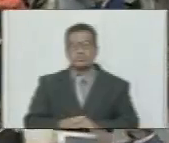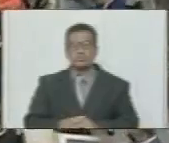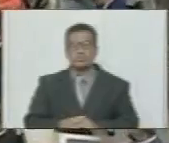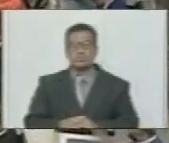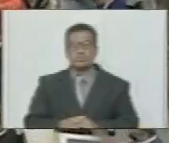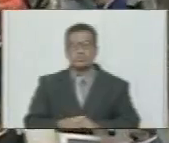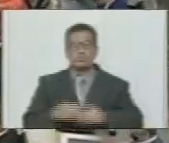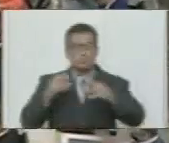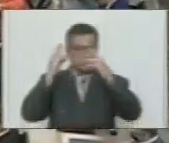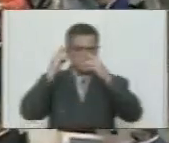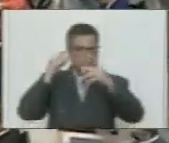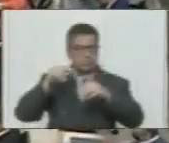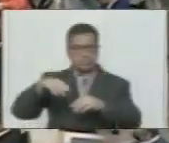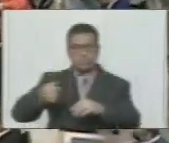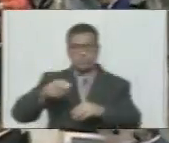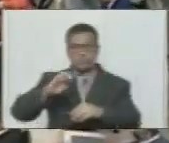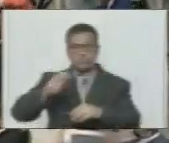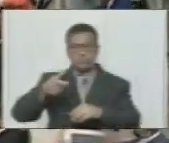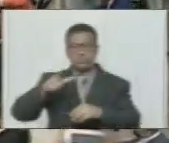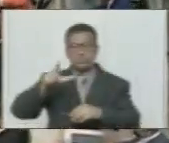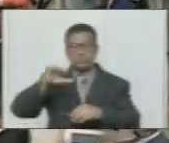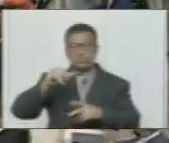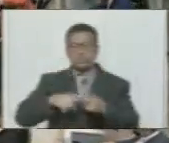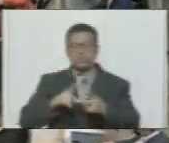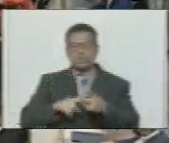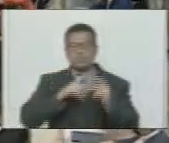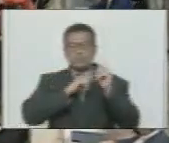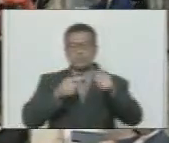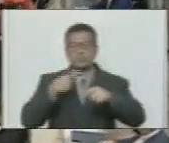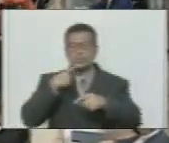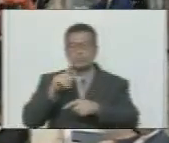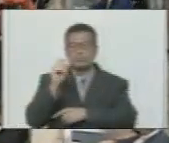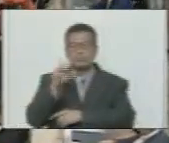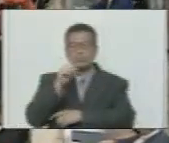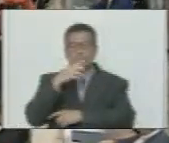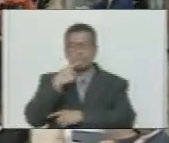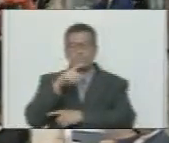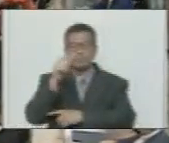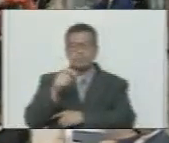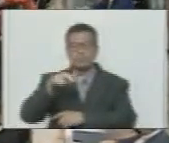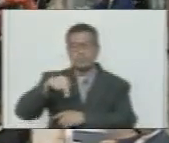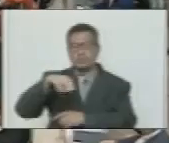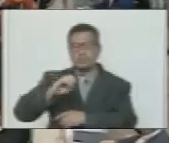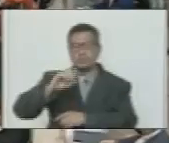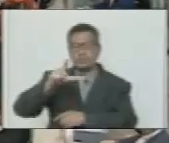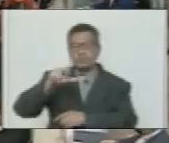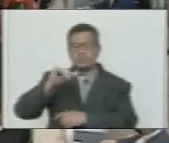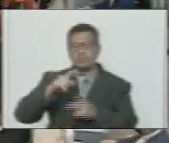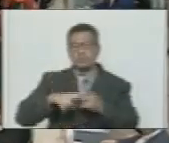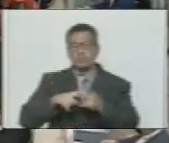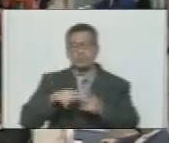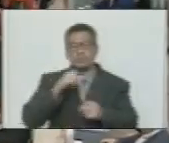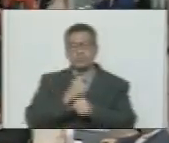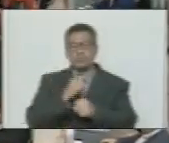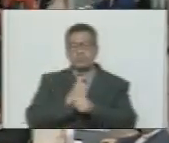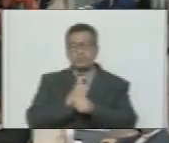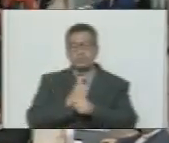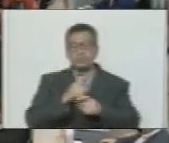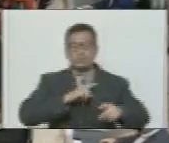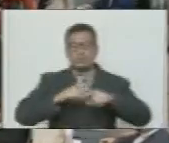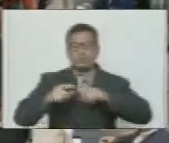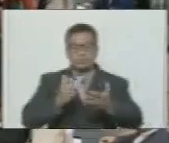Juan Arias, como embajador ante la República Argelina Democrática y Popular. Lo decía desde la tribuna de oradores la diputada Noslio Rodríguez, que Arias era un